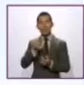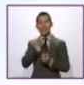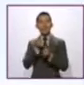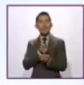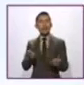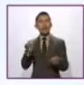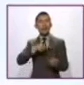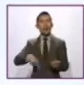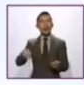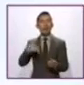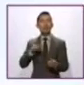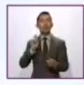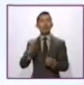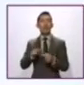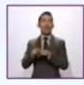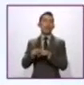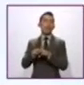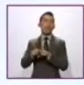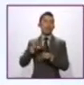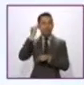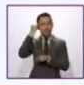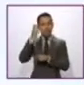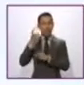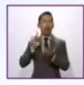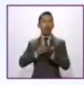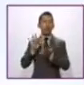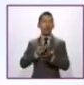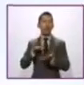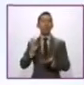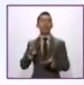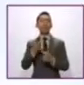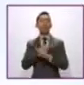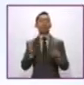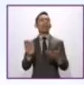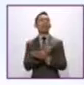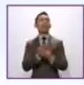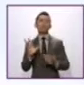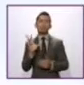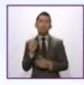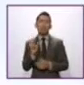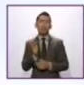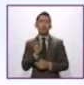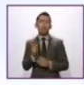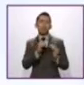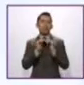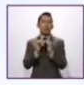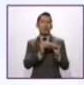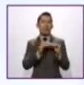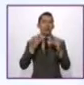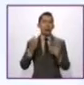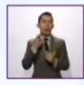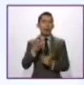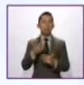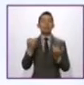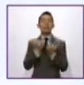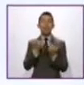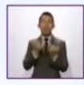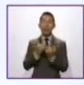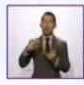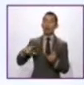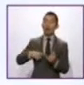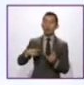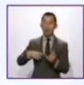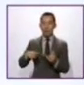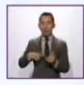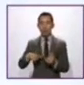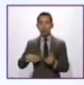que son nuestros hermanos indígenas. No hay por qué generar esa diferencia, aparte de que todo el gobierno tendrá,